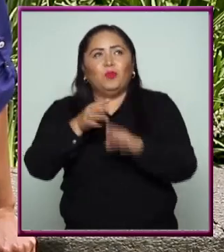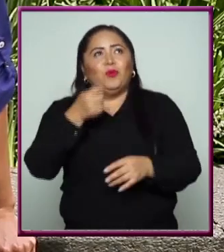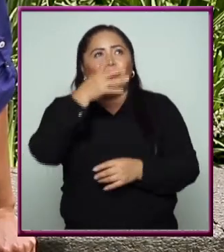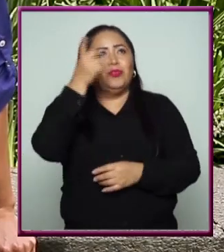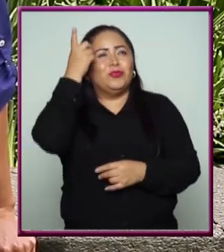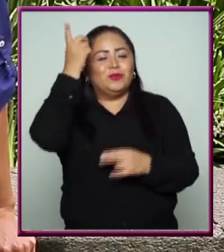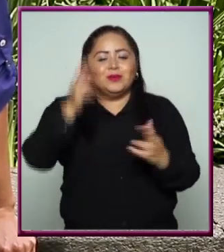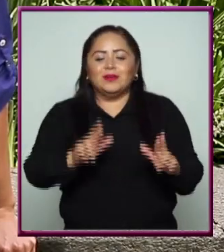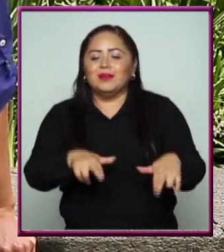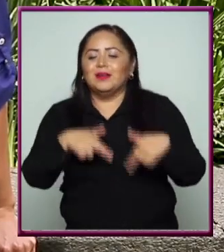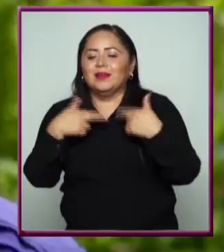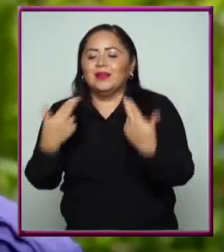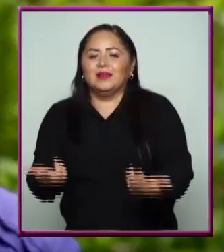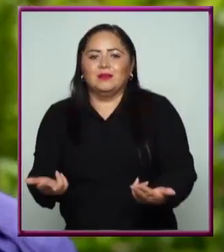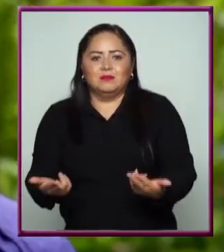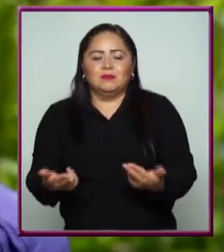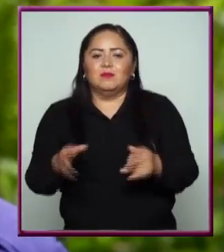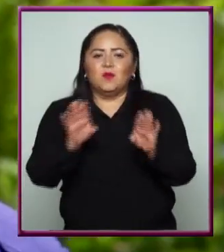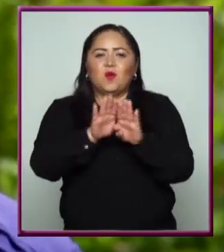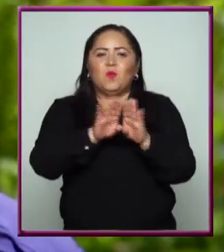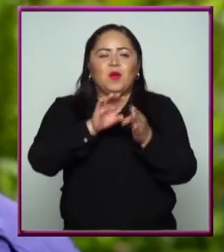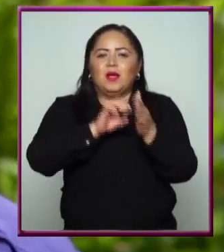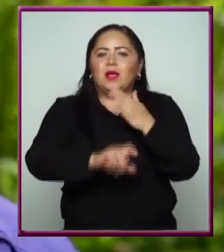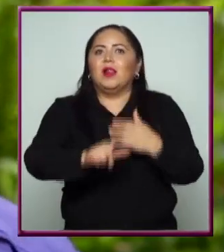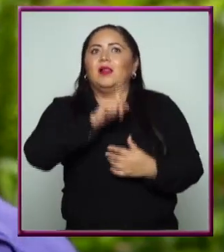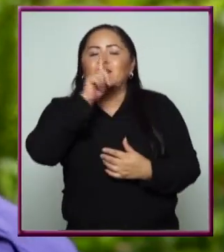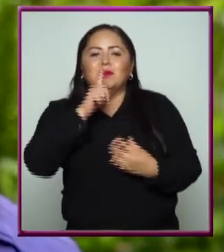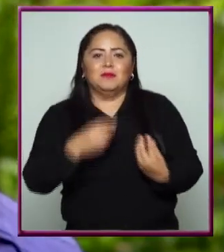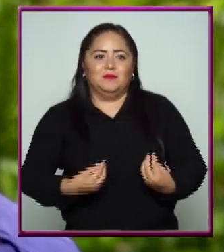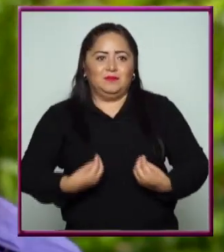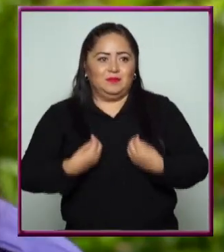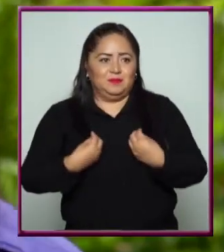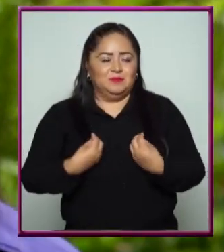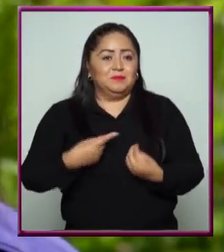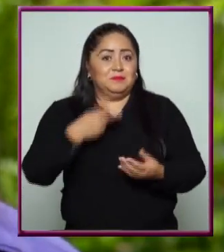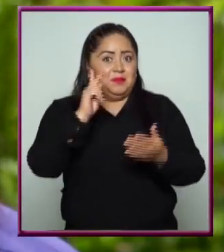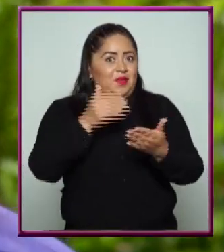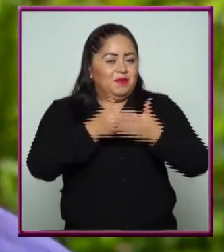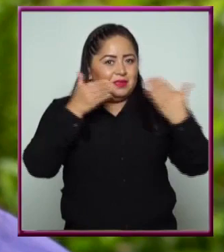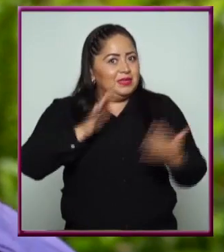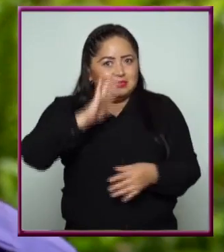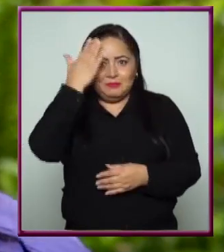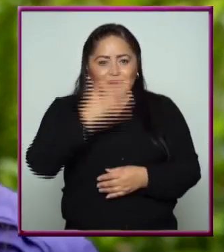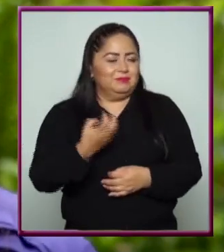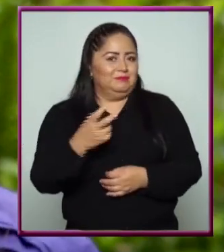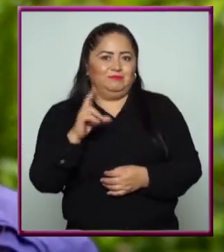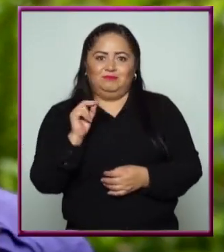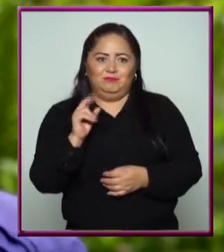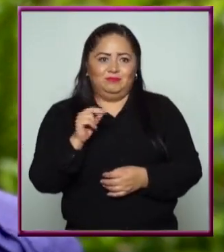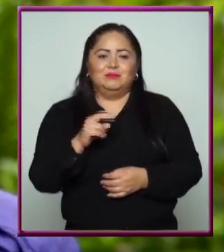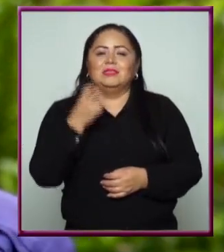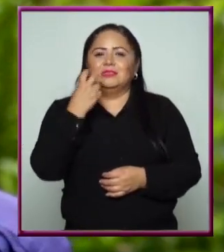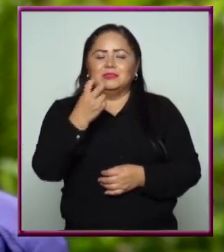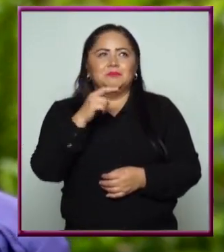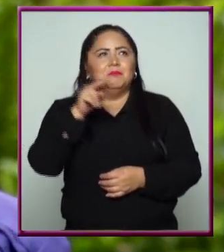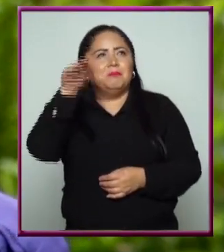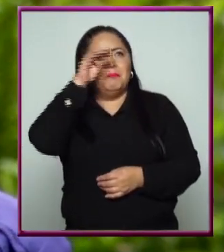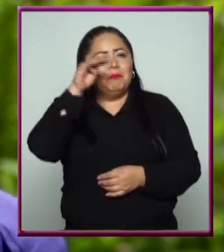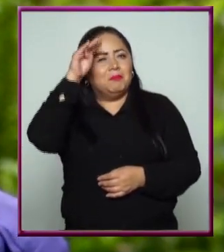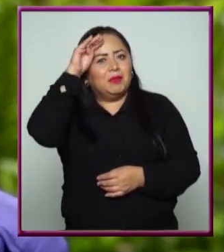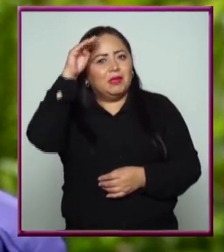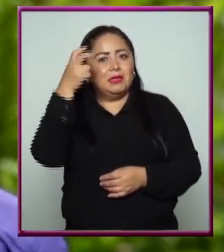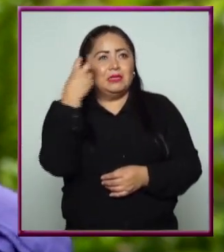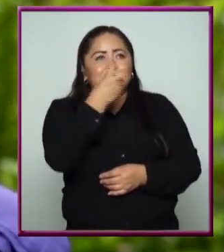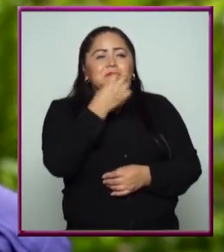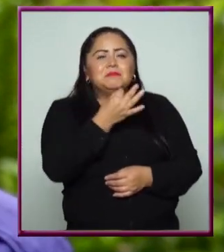daban regalos a nuestra especie, como la luz y la vida. Y aunque ahora sabemos que no es así, es casi poético pensar que en